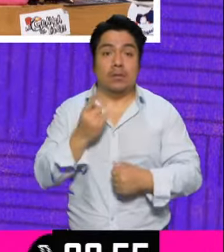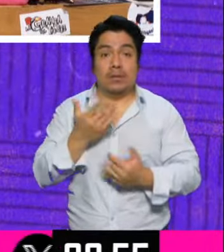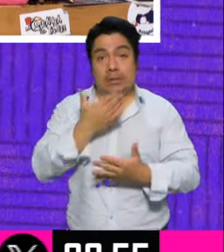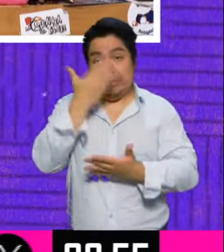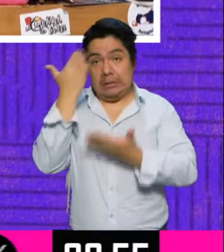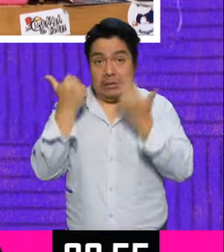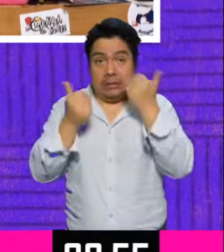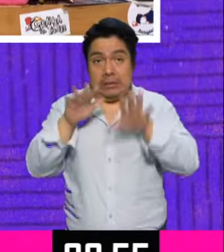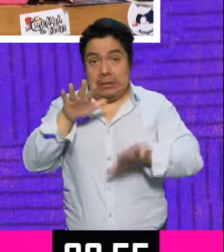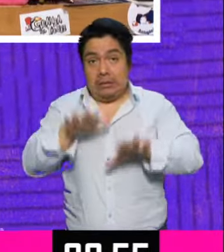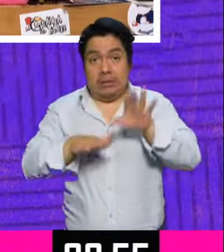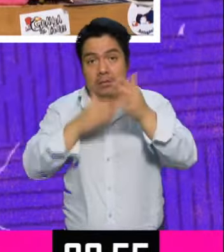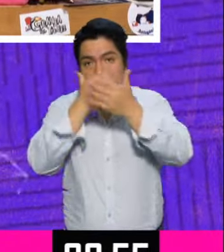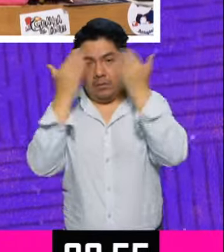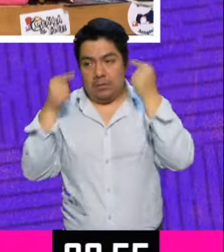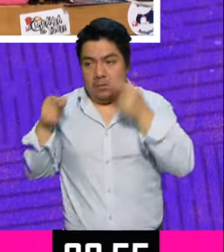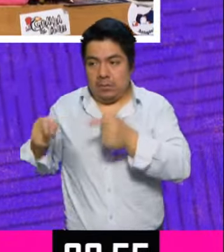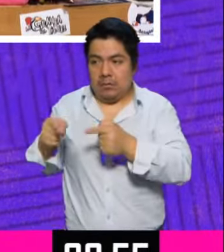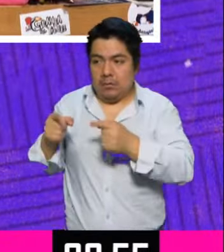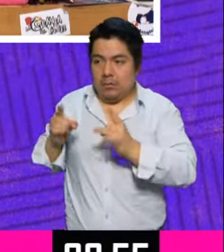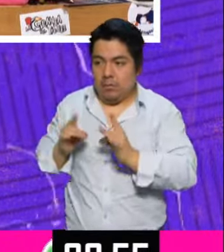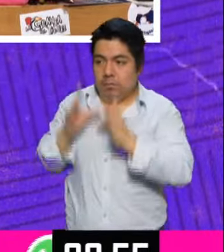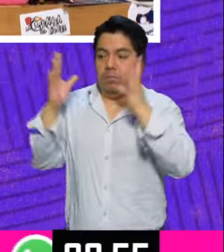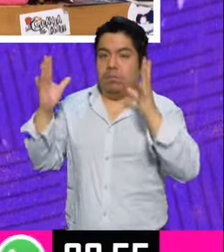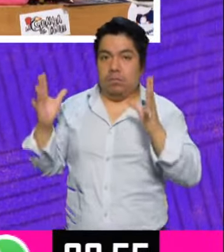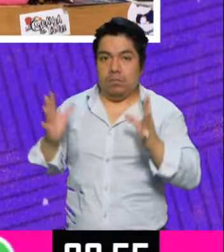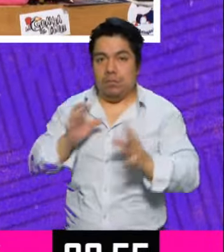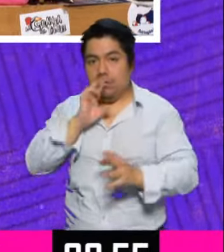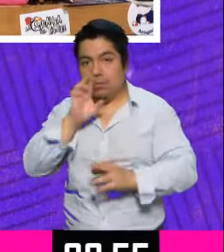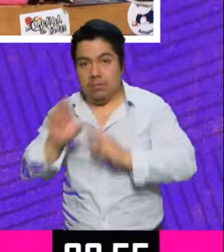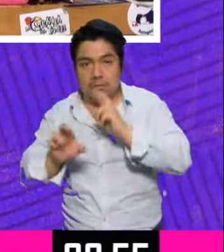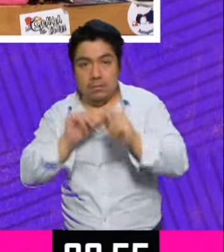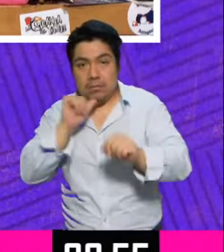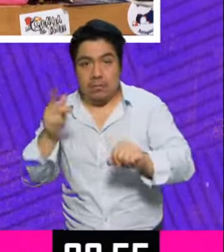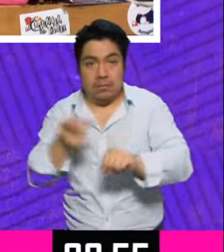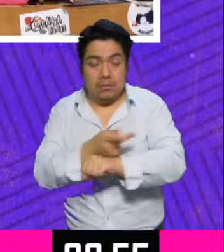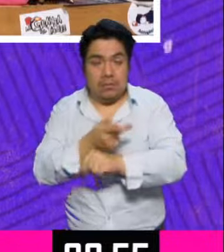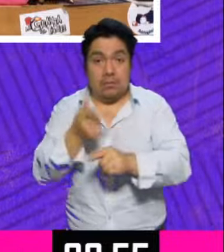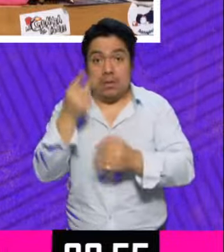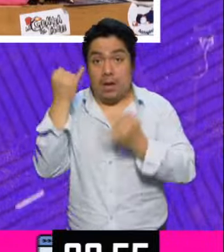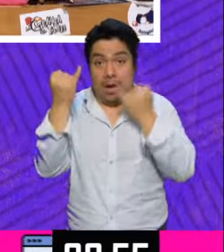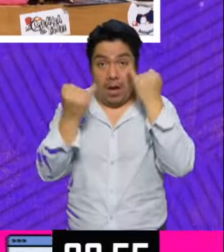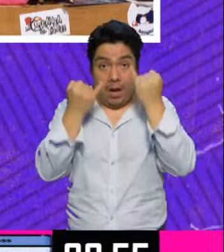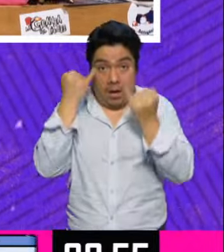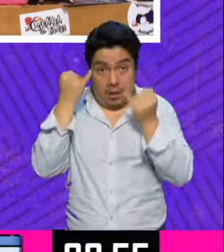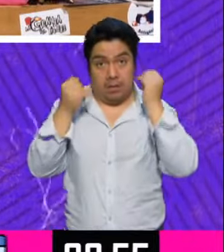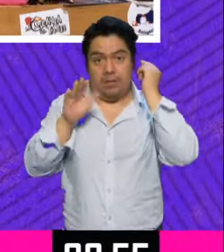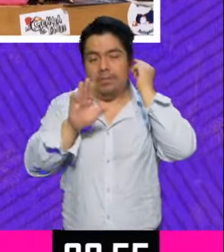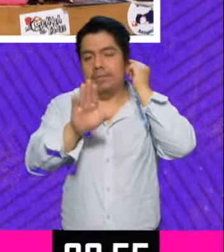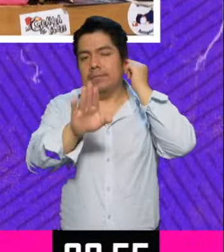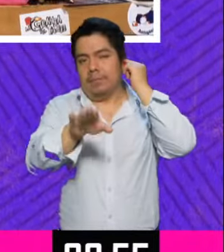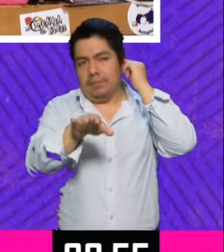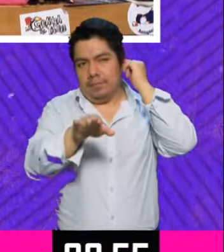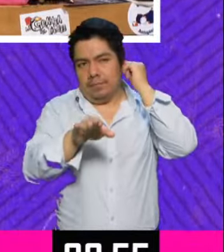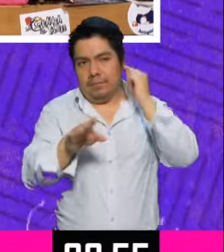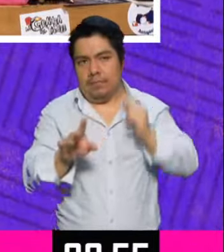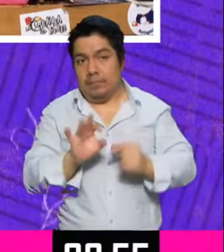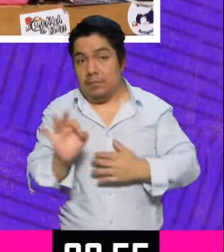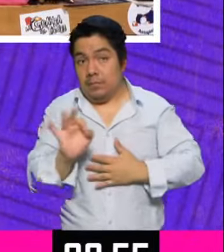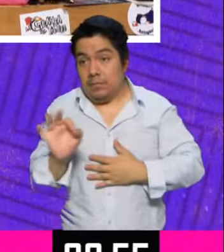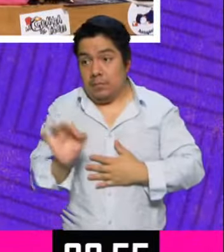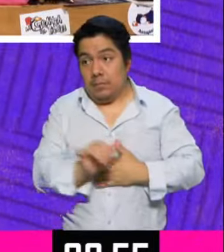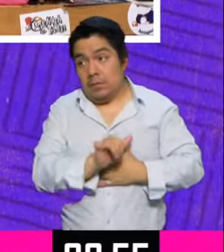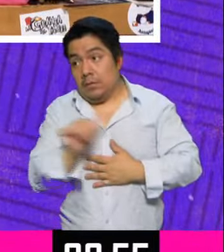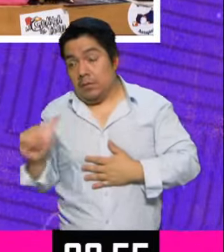oscuramente puede reaccionar de veras Exacto Ahora imagínate así pero también que no había alguien que les